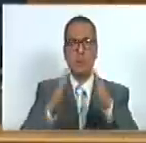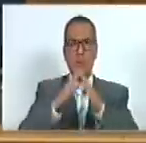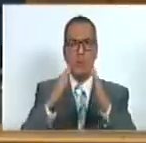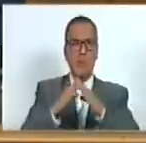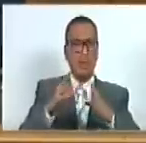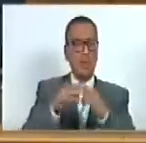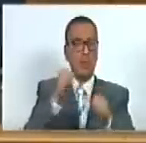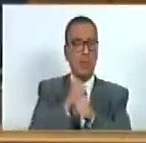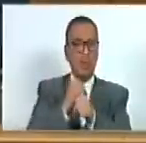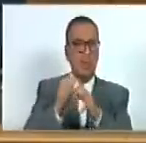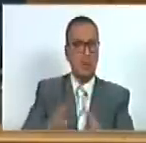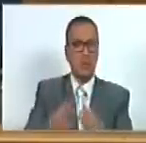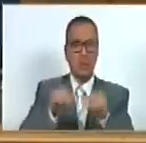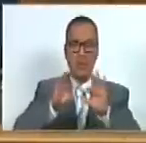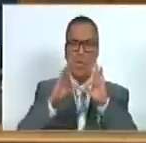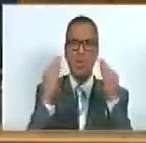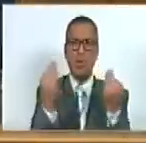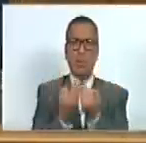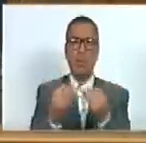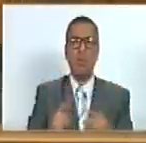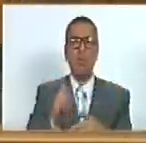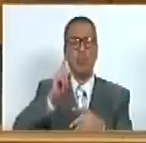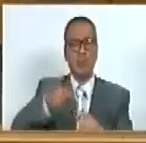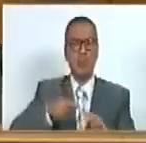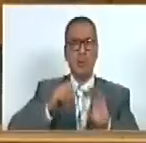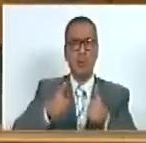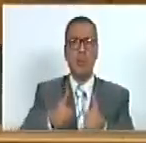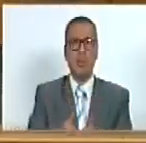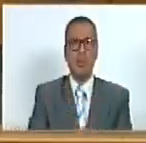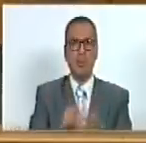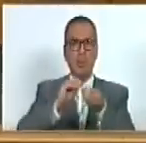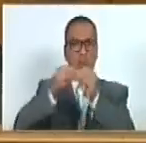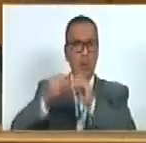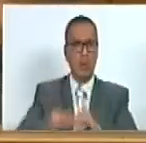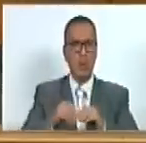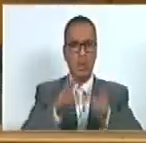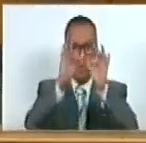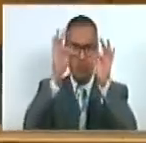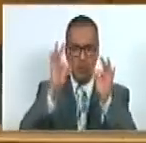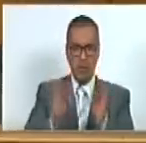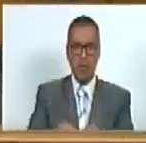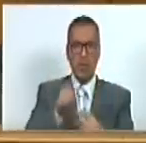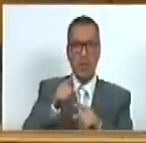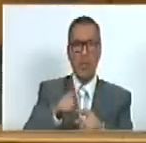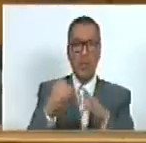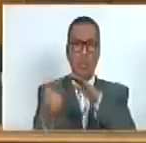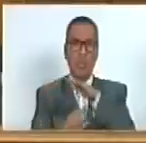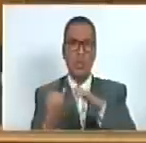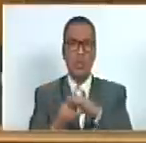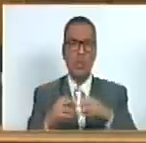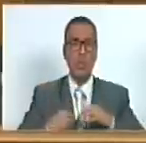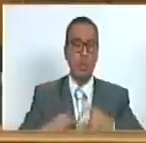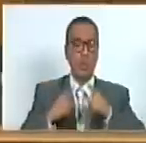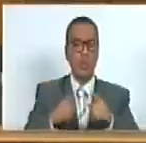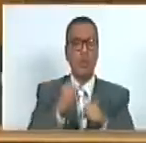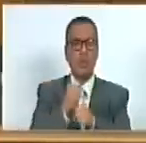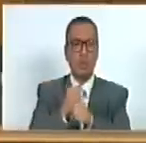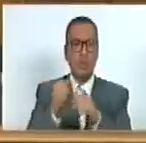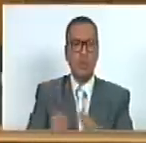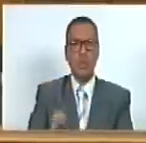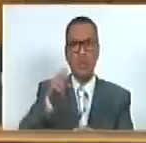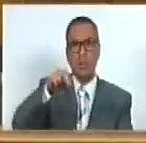los trabajadores y sus familiares, activar, arreglar físicamente las instituciones de salud de los trabajadores, que es el